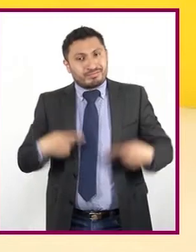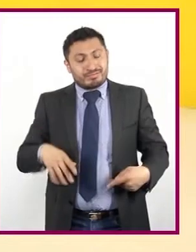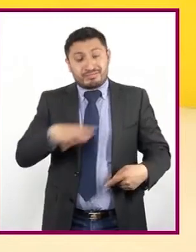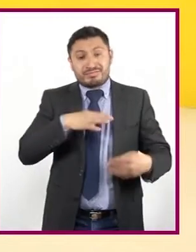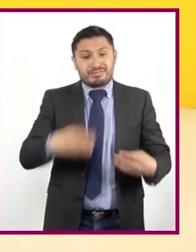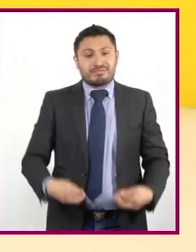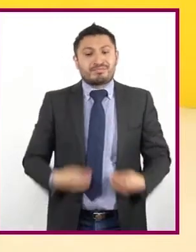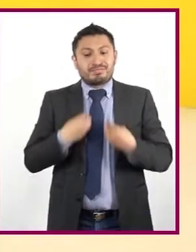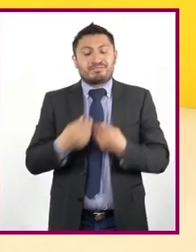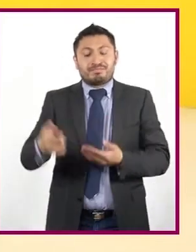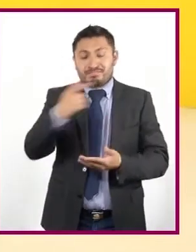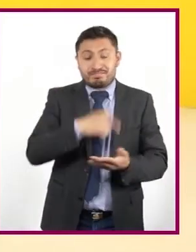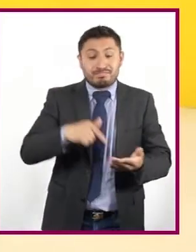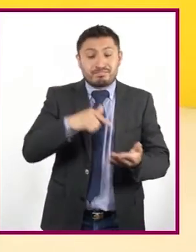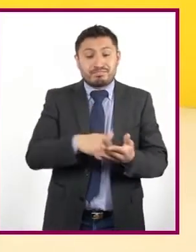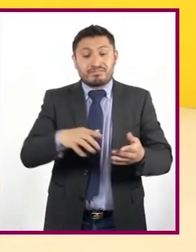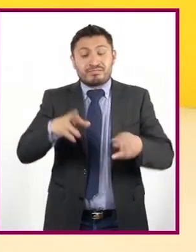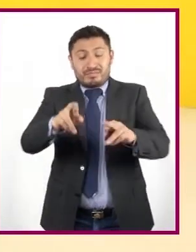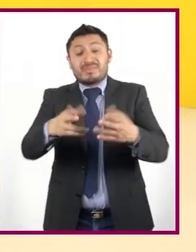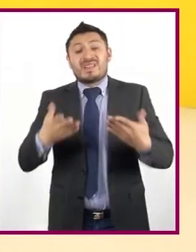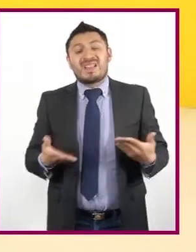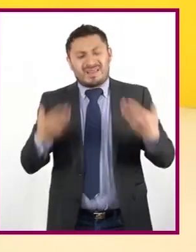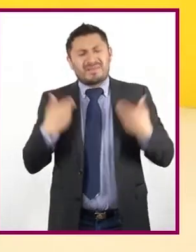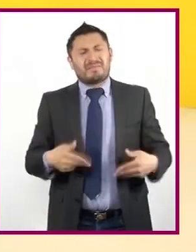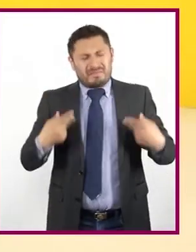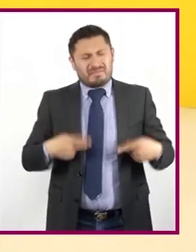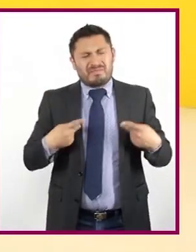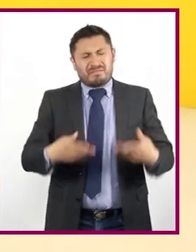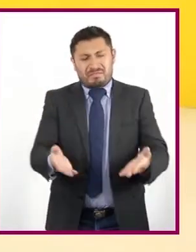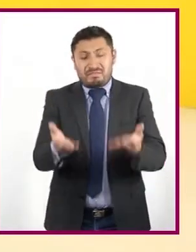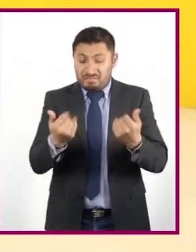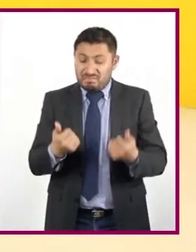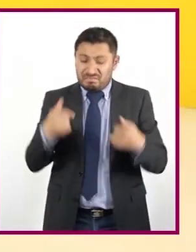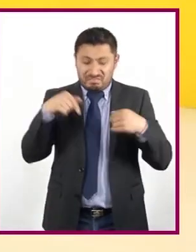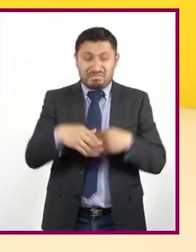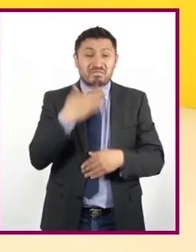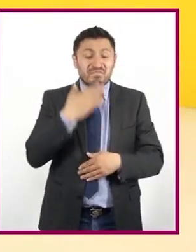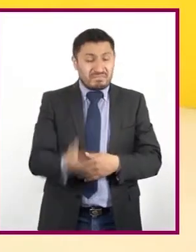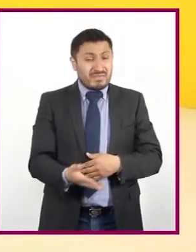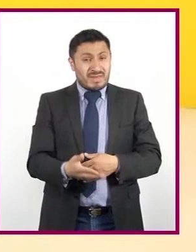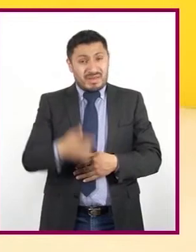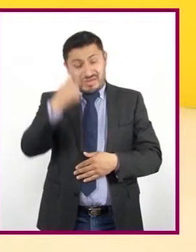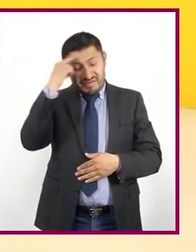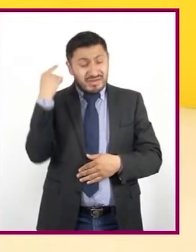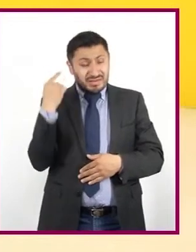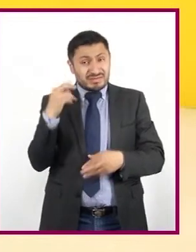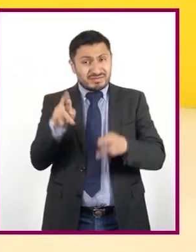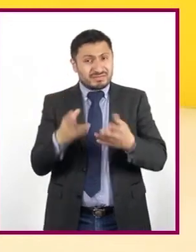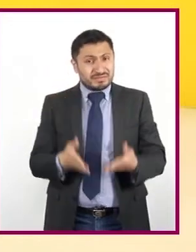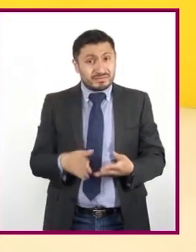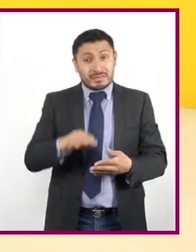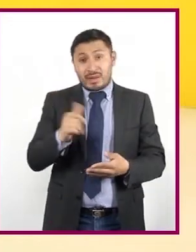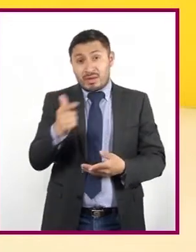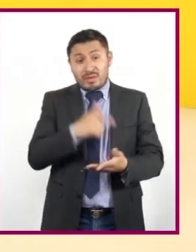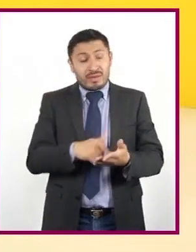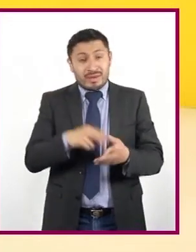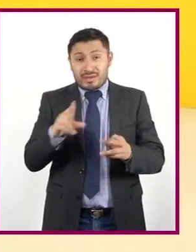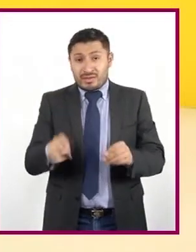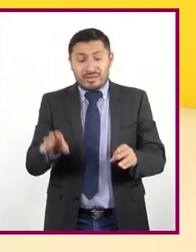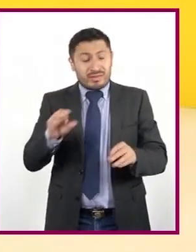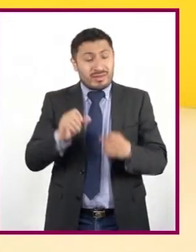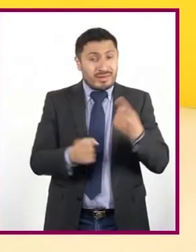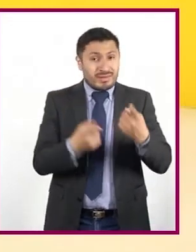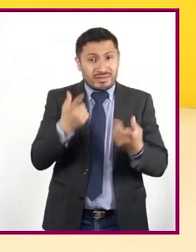las localidades reciben a los migrantes con facilidades, en otros no. Hay lugares donde los migrantes son vistos